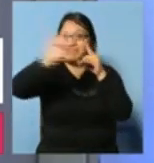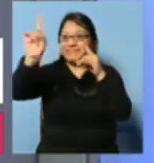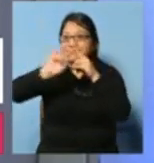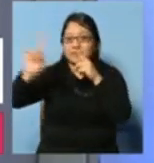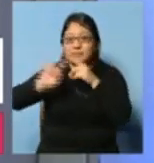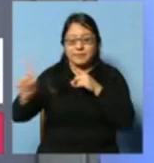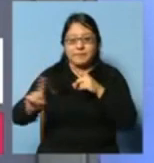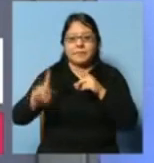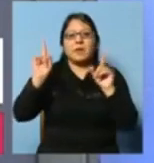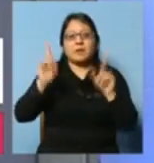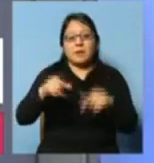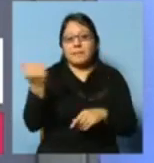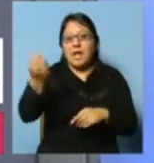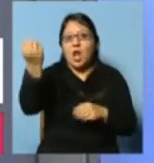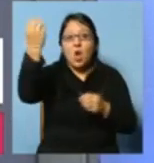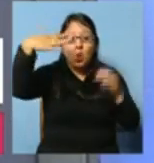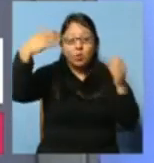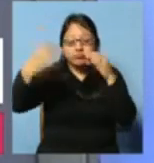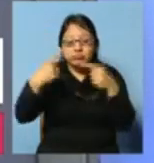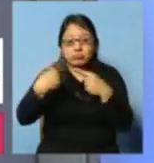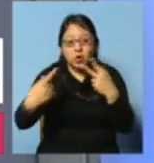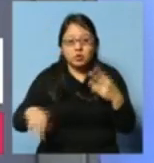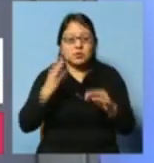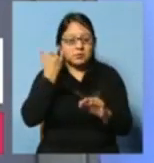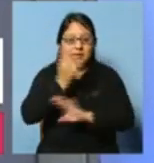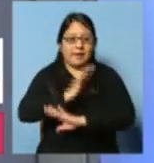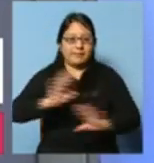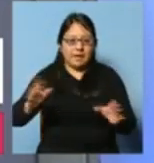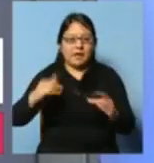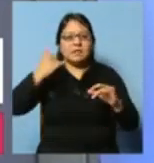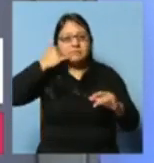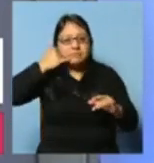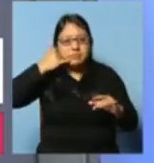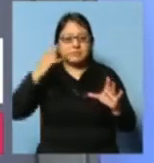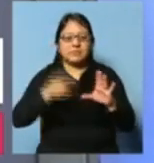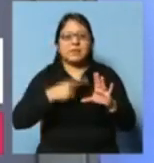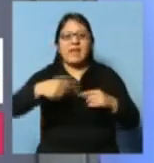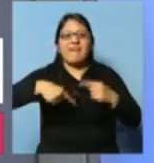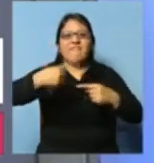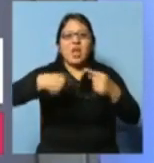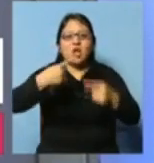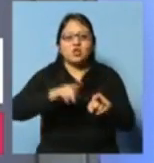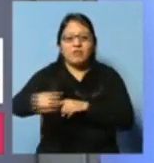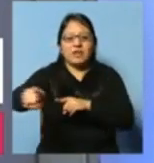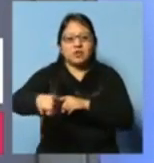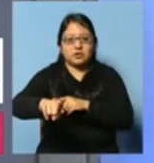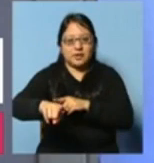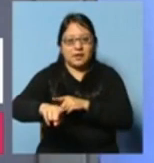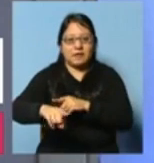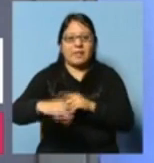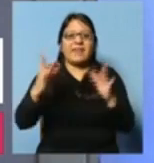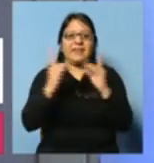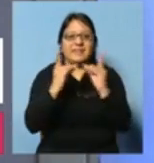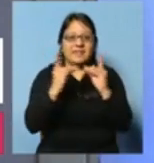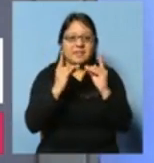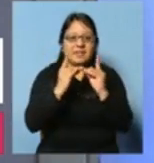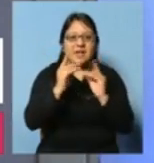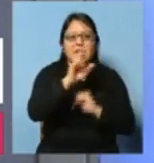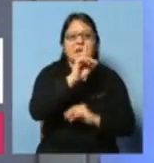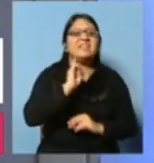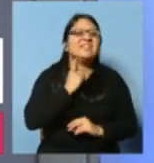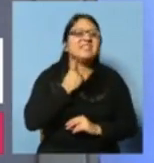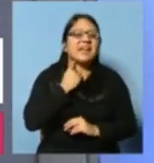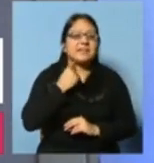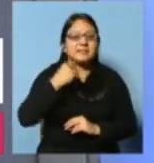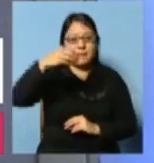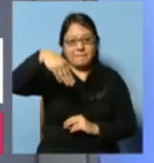además hemos mejorado muchísimo con las prestadoras telefónicas la velocidad de internet móvil ya estamos alrededor de 13 megas y la